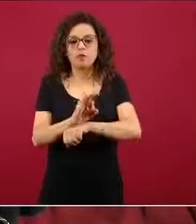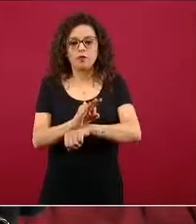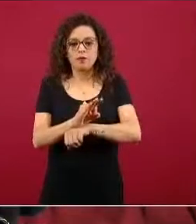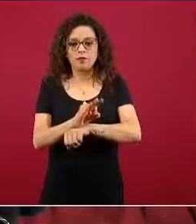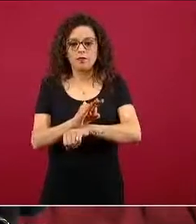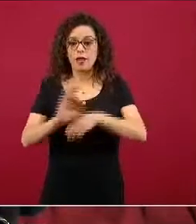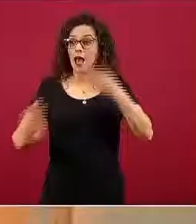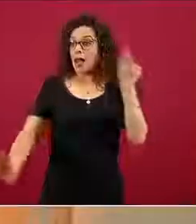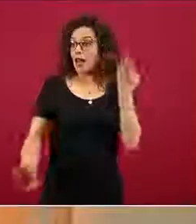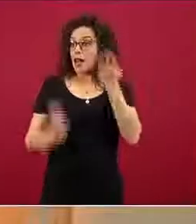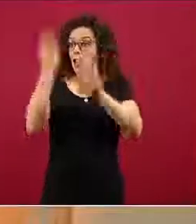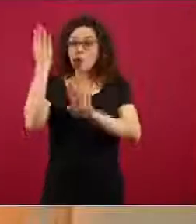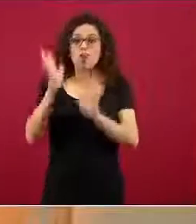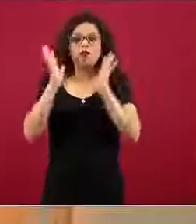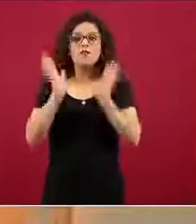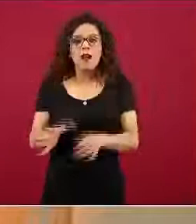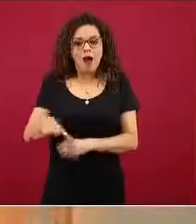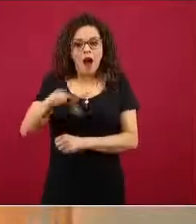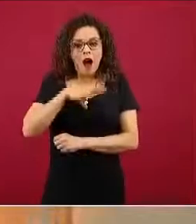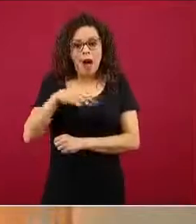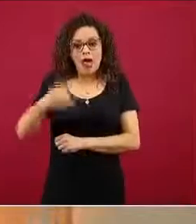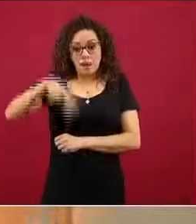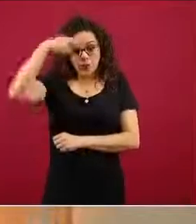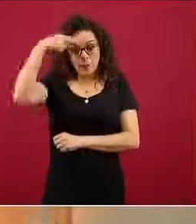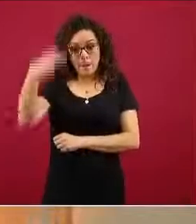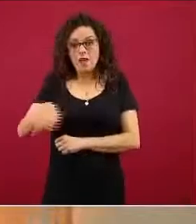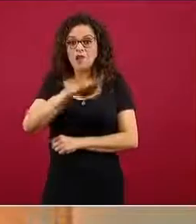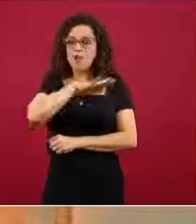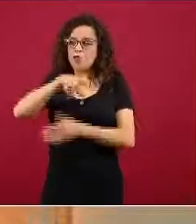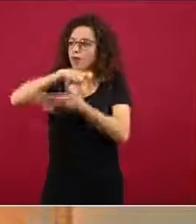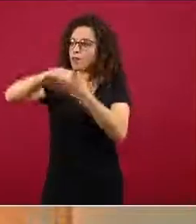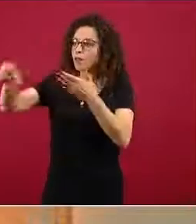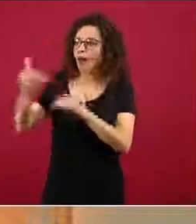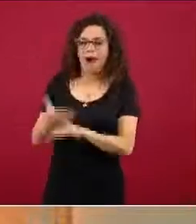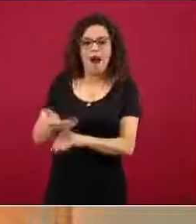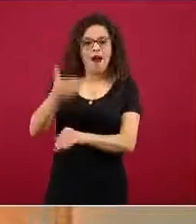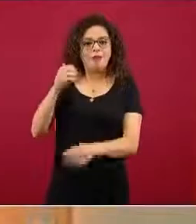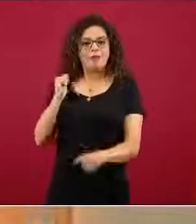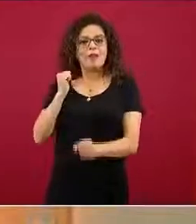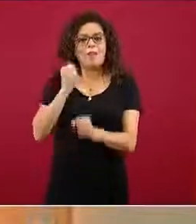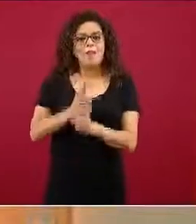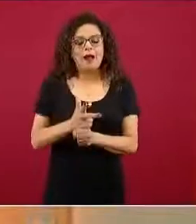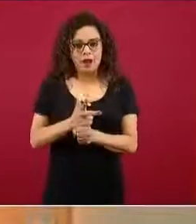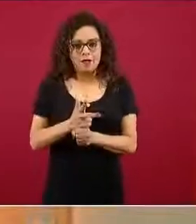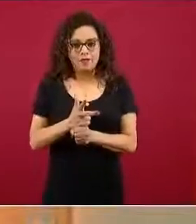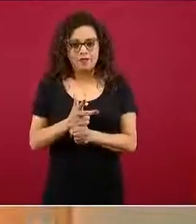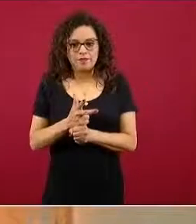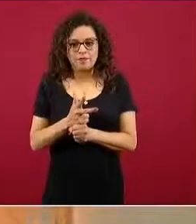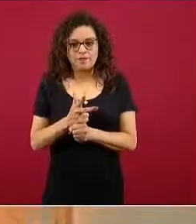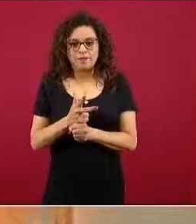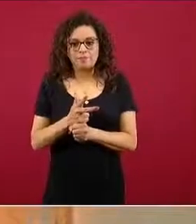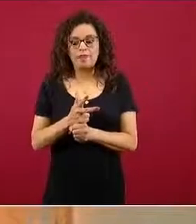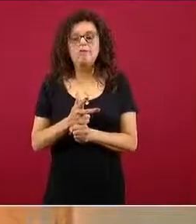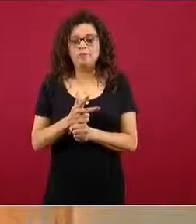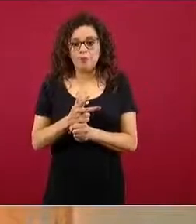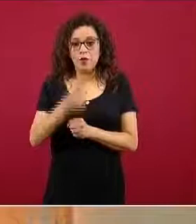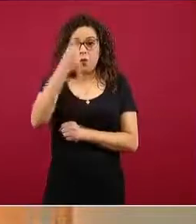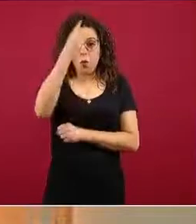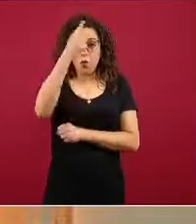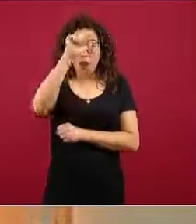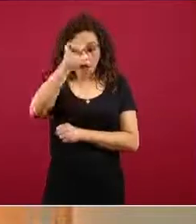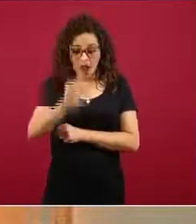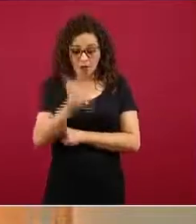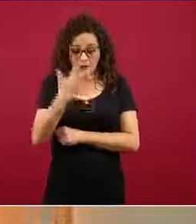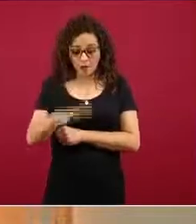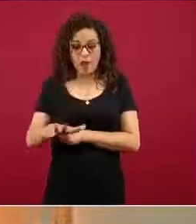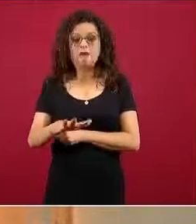llegó al mundo y que México pudo adquirir tempranamente. México está entre los 10 primeros países que lograron tener la vacuna